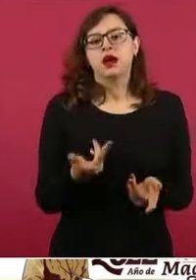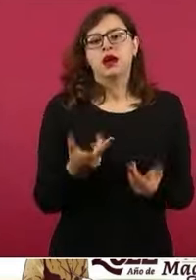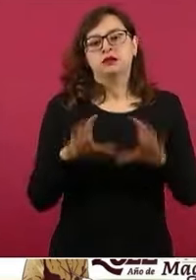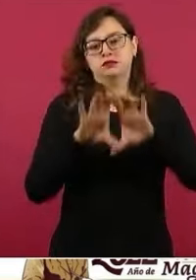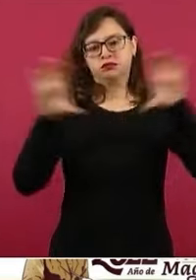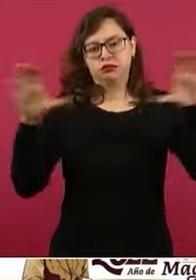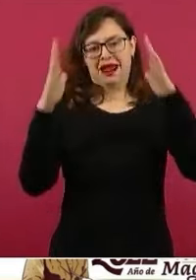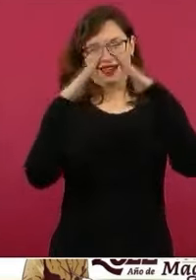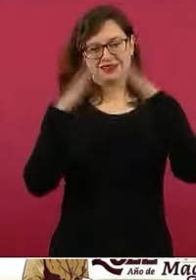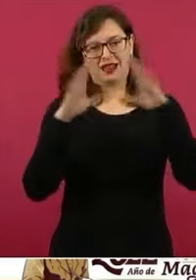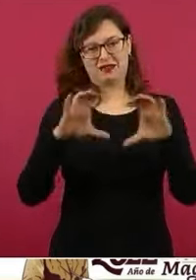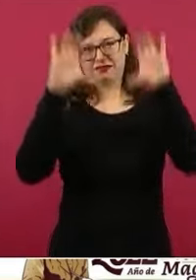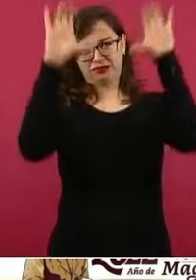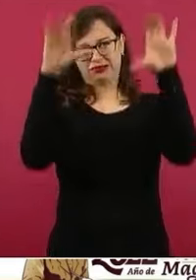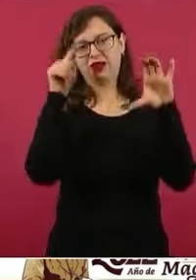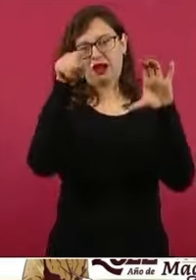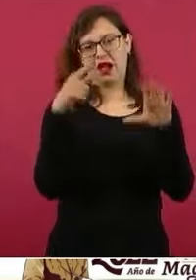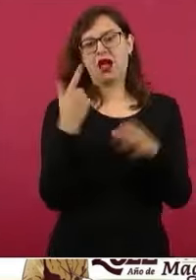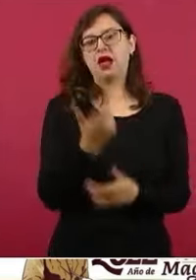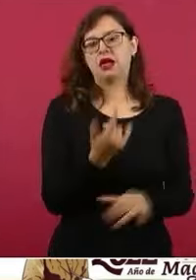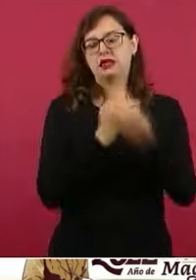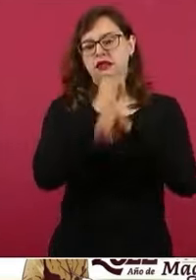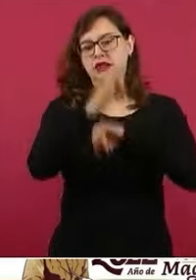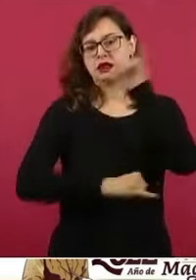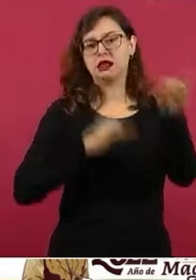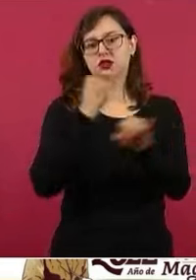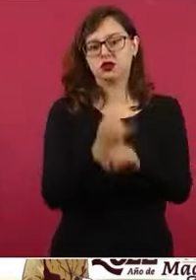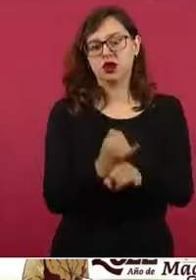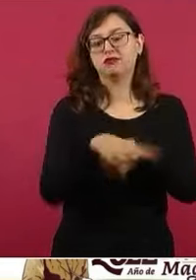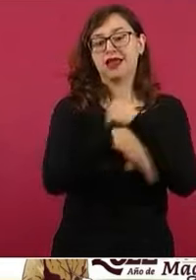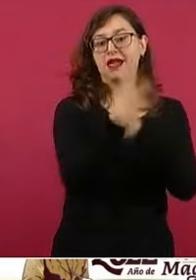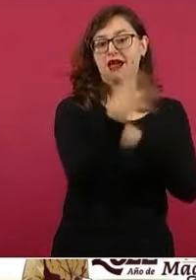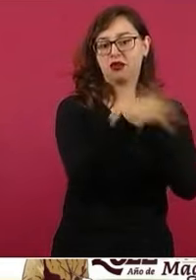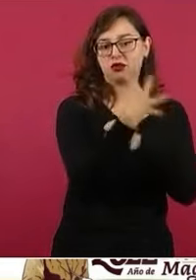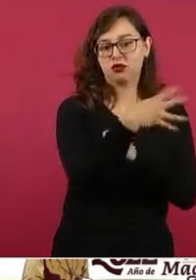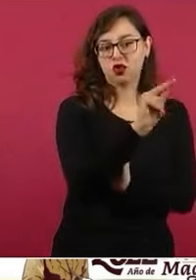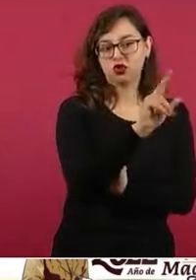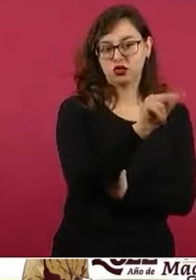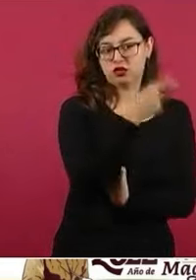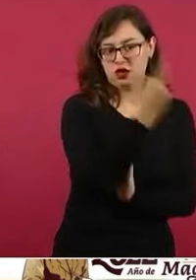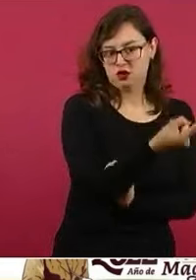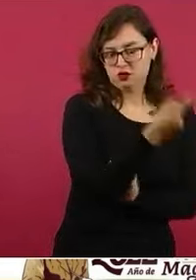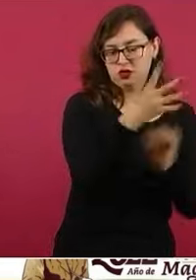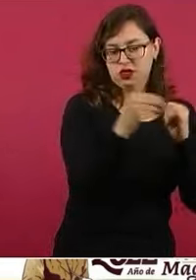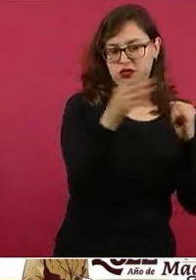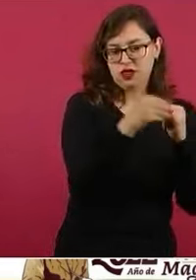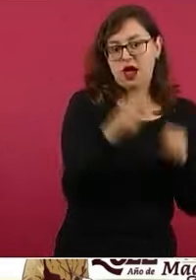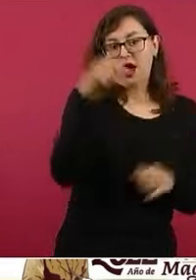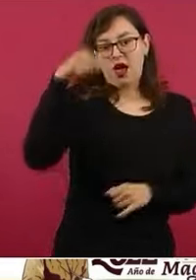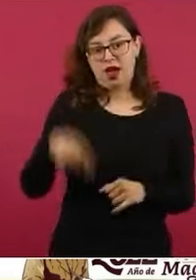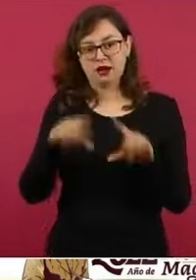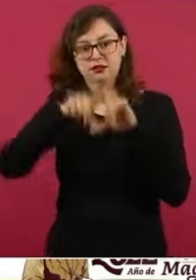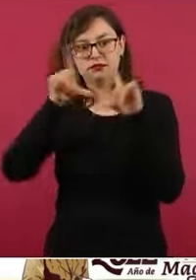$14.81 el precio internacional, y el promedio de las 145 regiones,